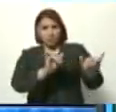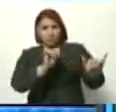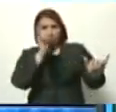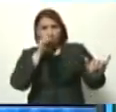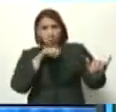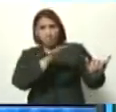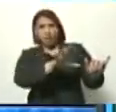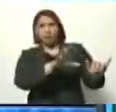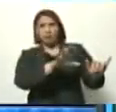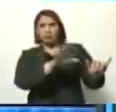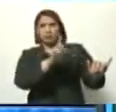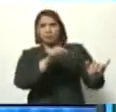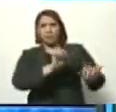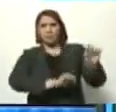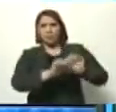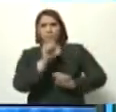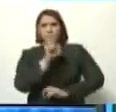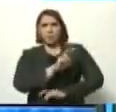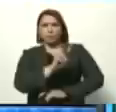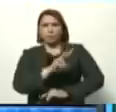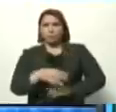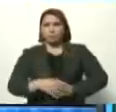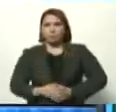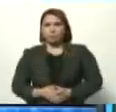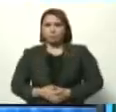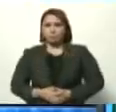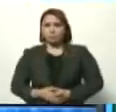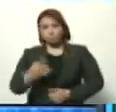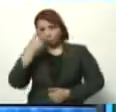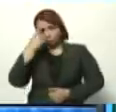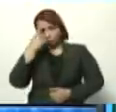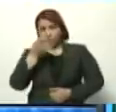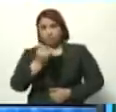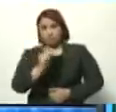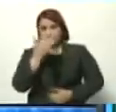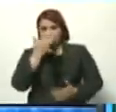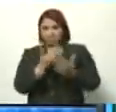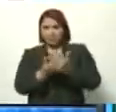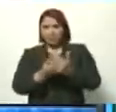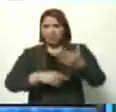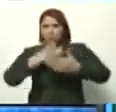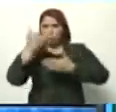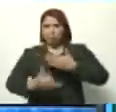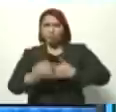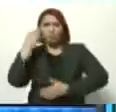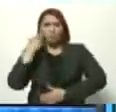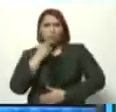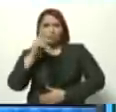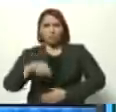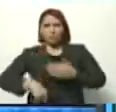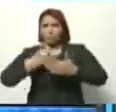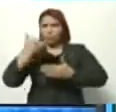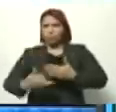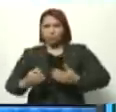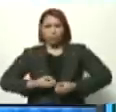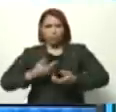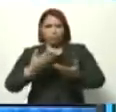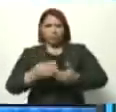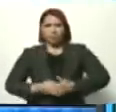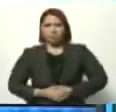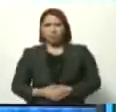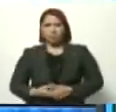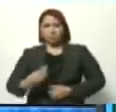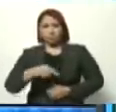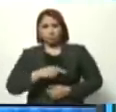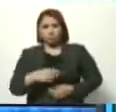país, en la defensa de Venezuela, que sabe que lo que hay al frente del proyecto bolivariano es un proyecto de entrega de